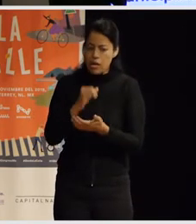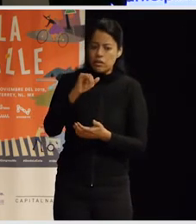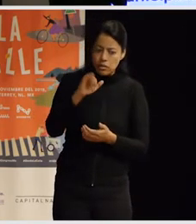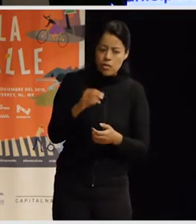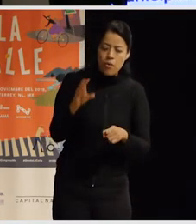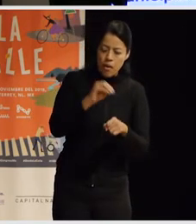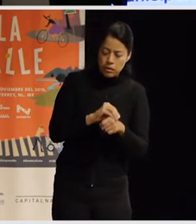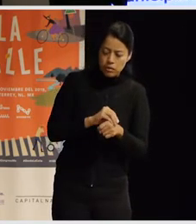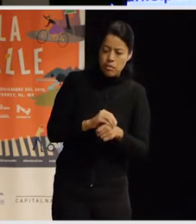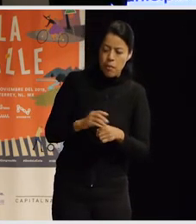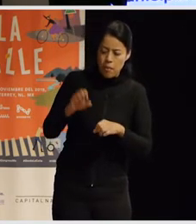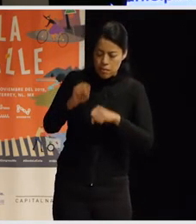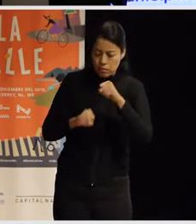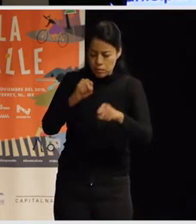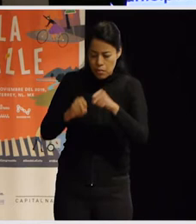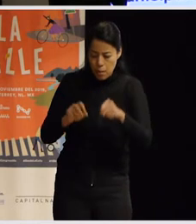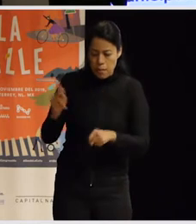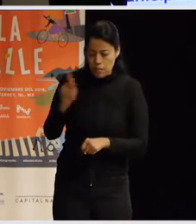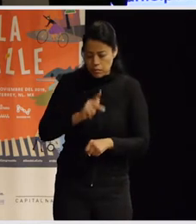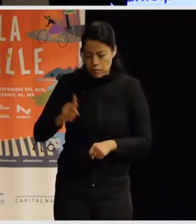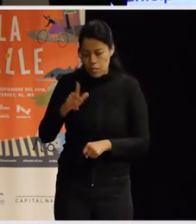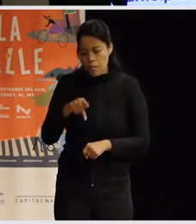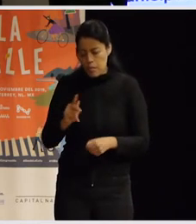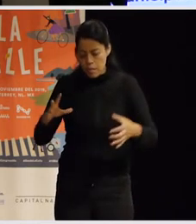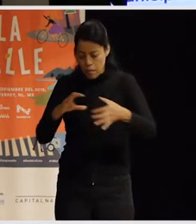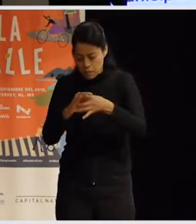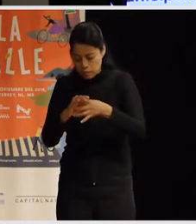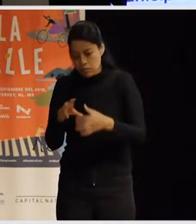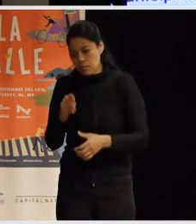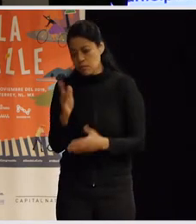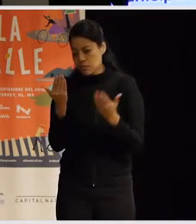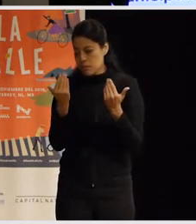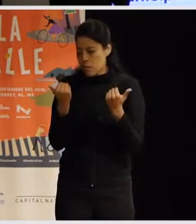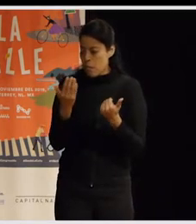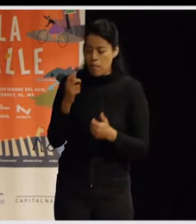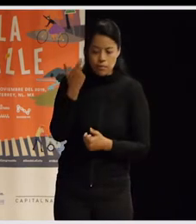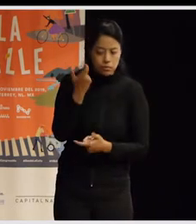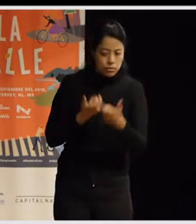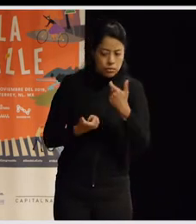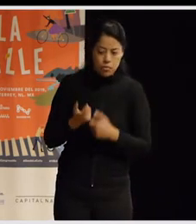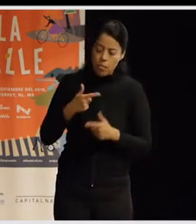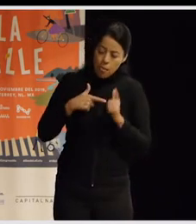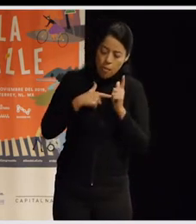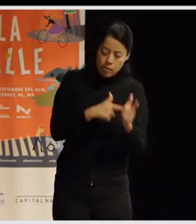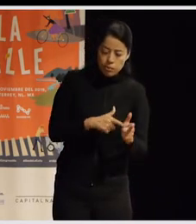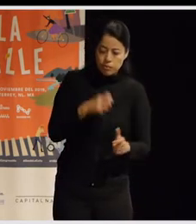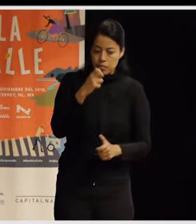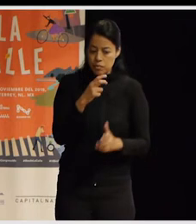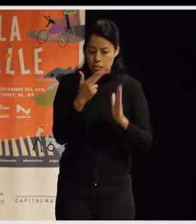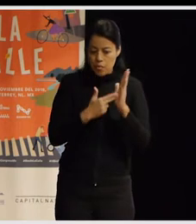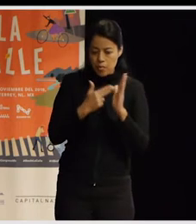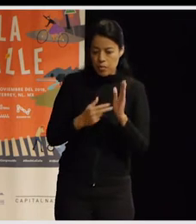implementar un sistema de bicicleta pública con anclaje pero no tiene los recursos para que eso sea sostenible entonces este taller fue muy importante